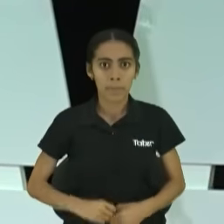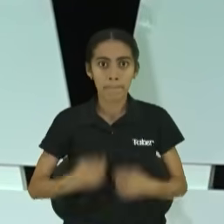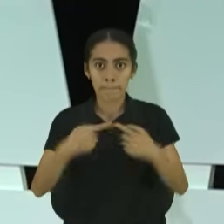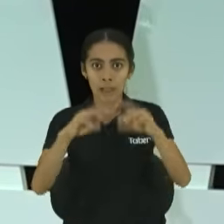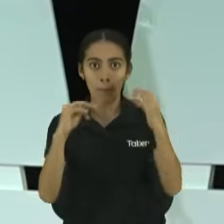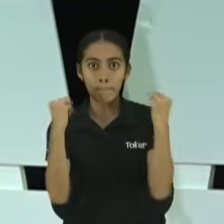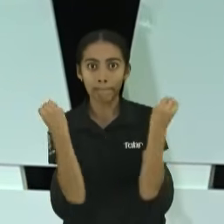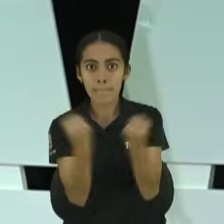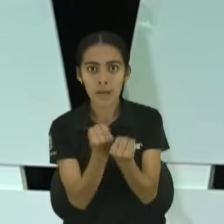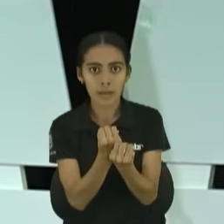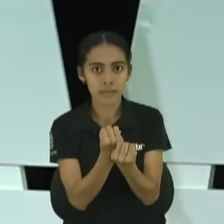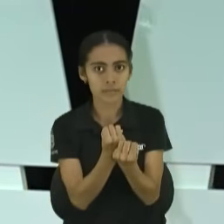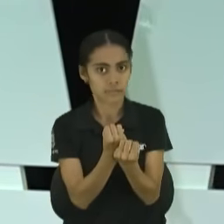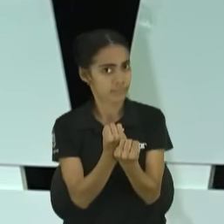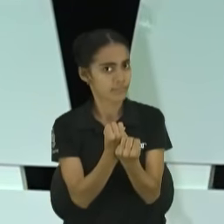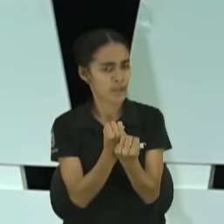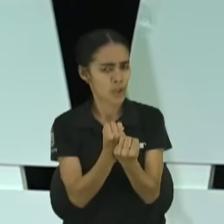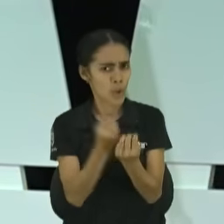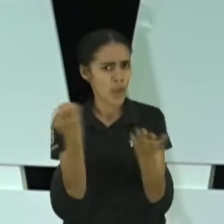Y no, que el evangelio es poder.